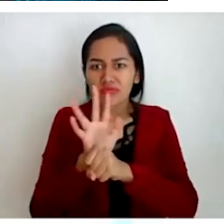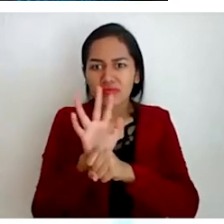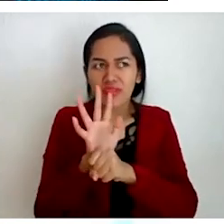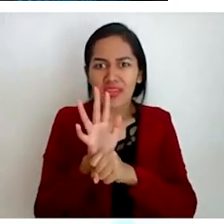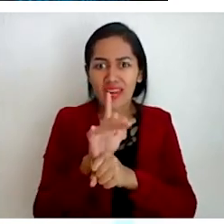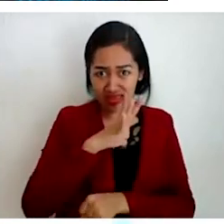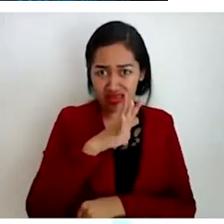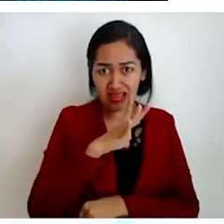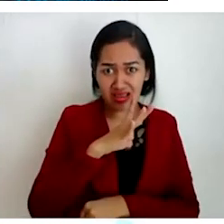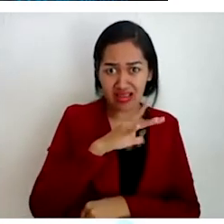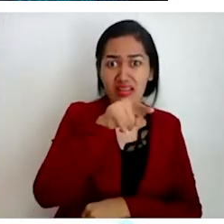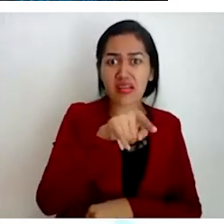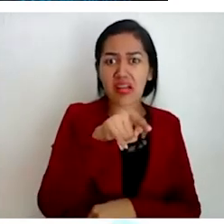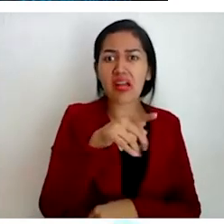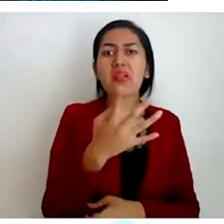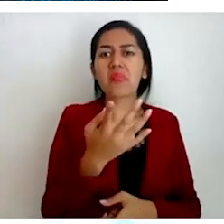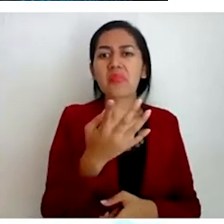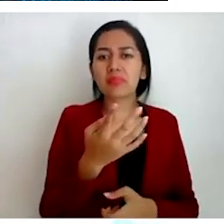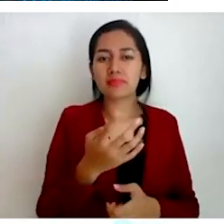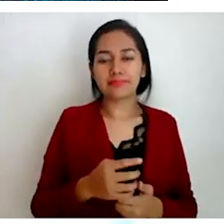Ok, sobre bibliografía.